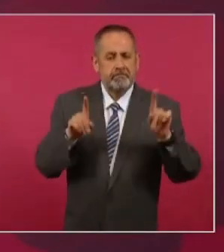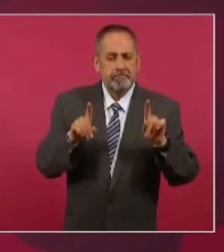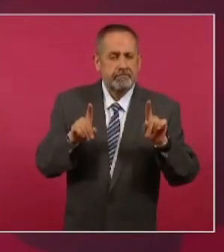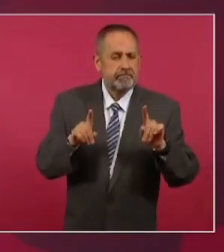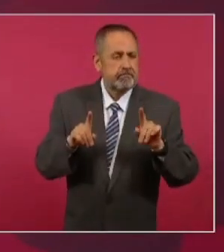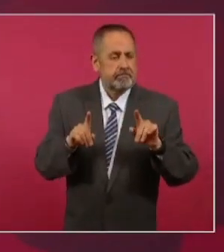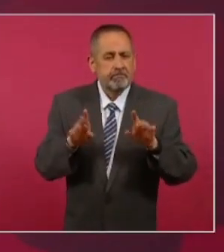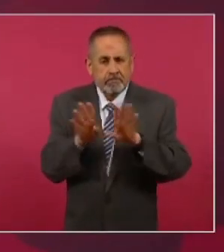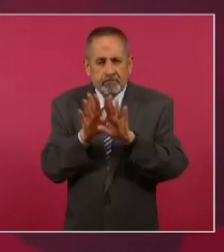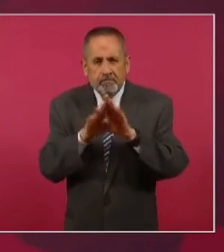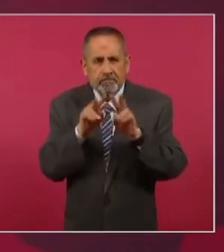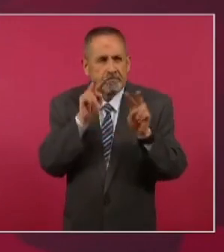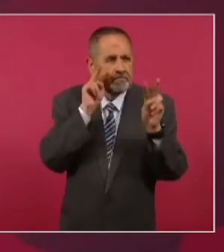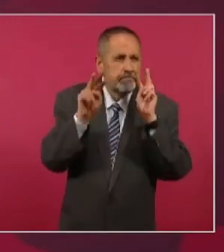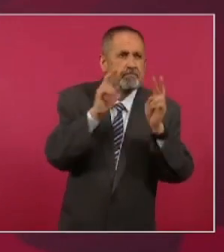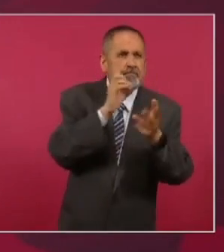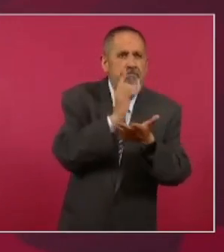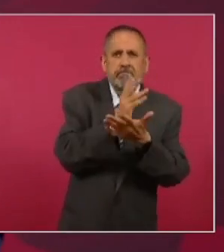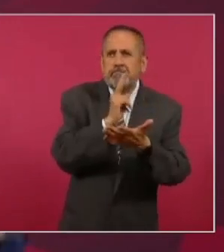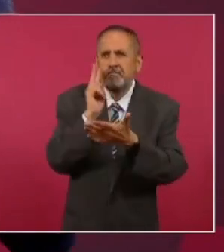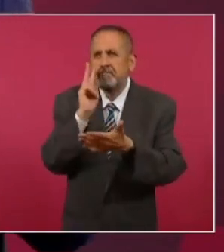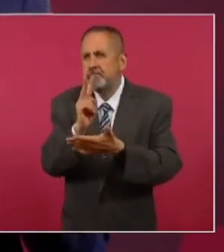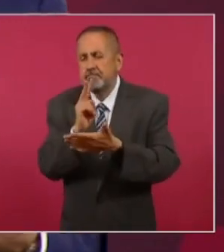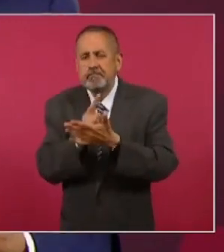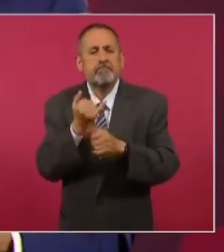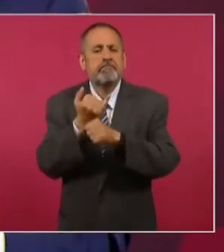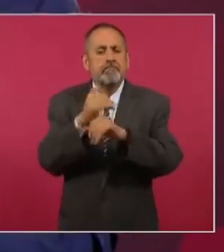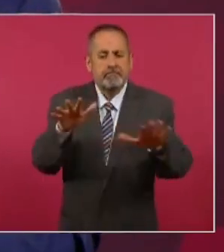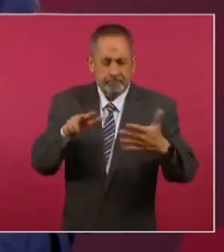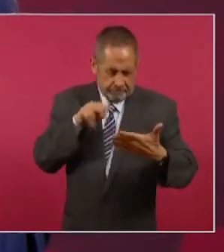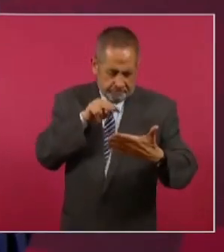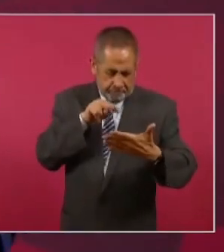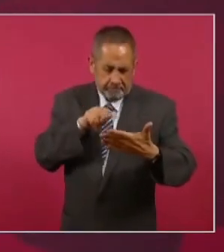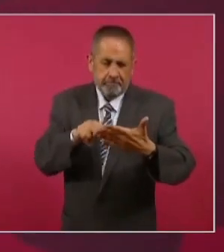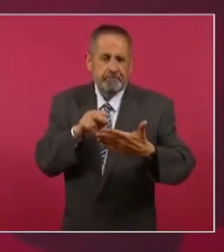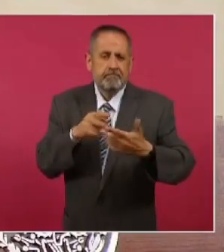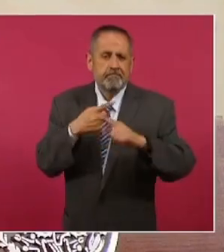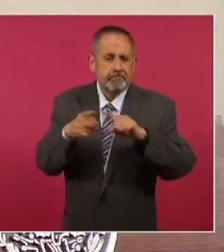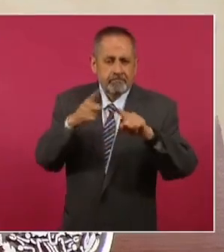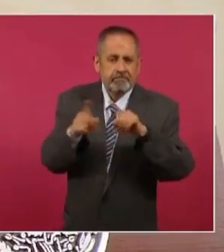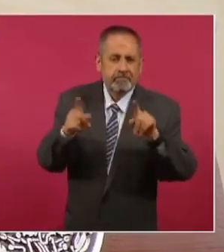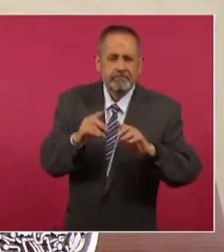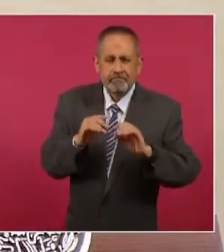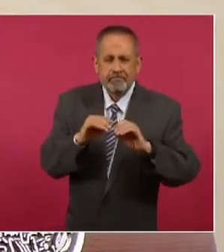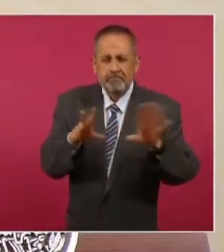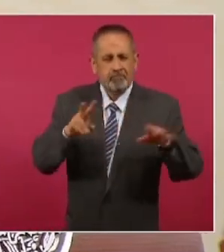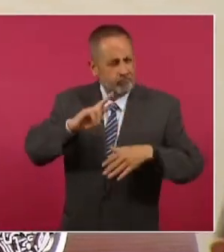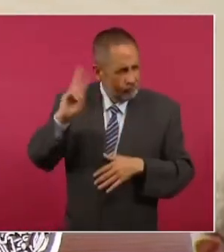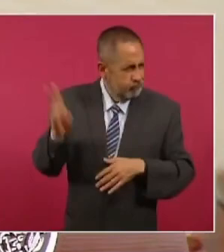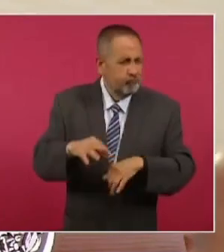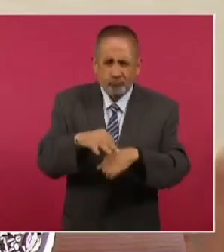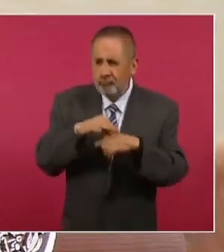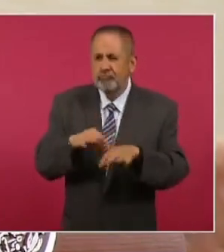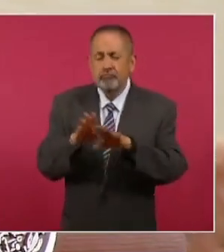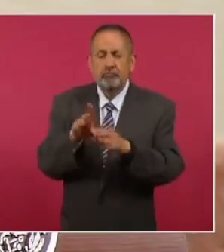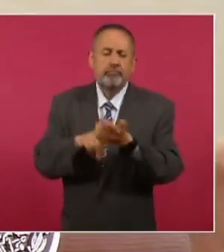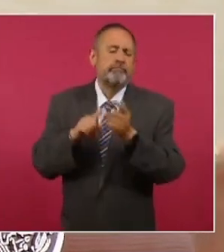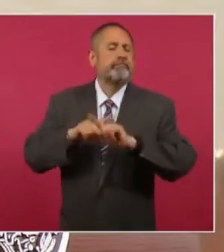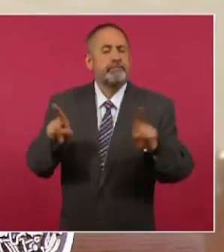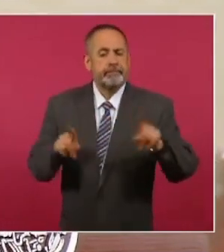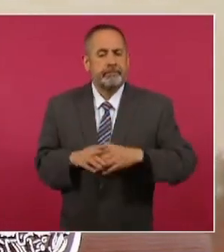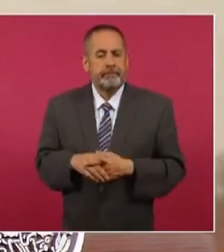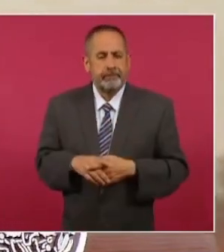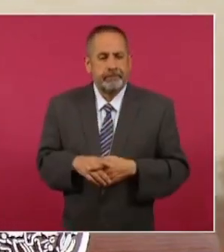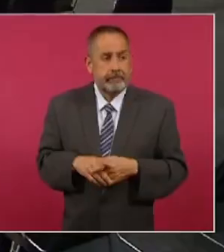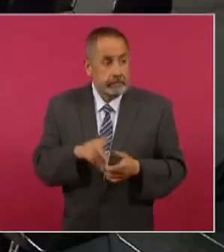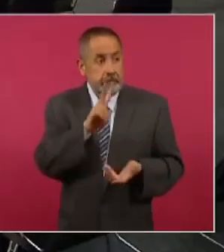mecanismos para obtener información de lo que realmente está sucediendo y ya no les